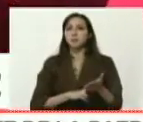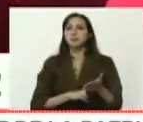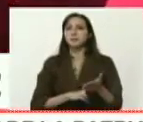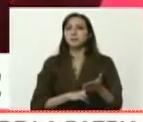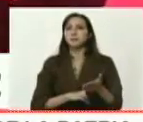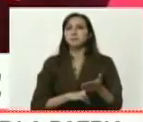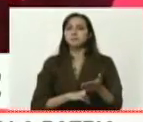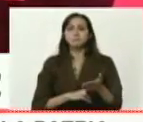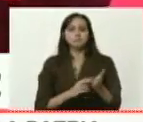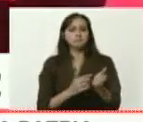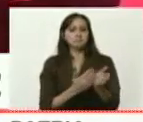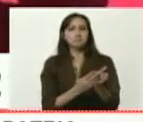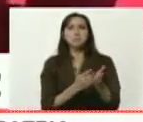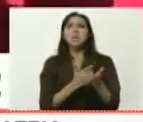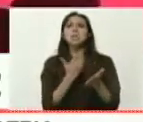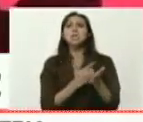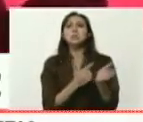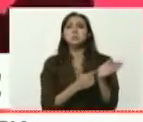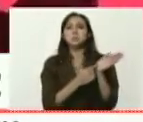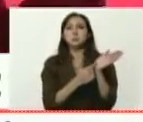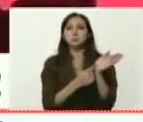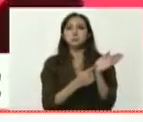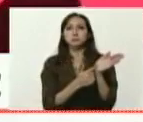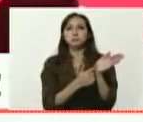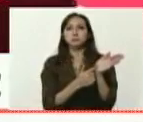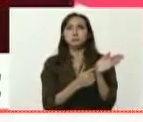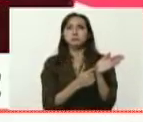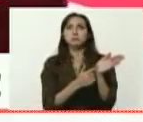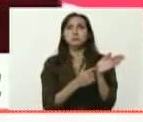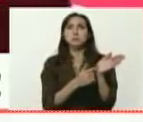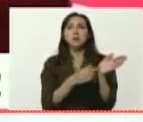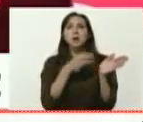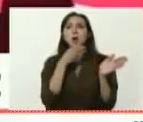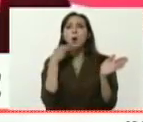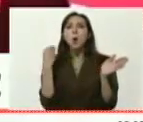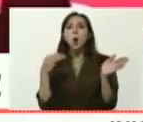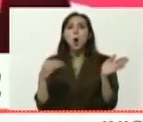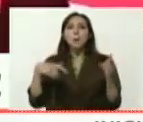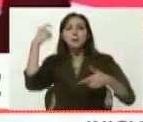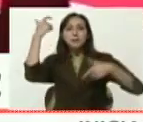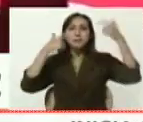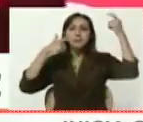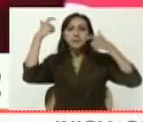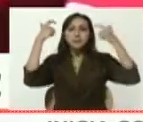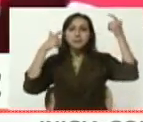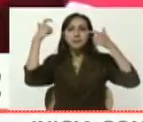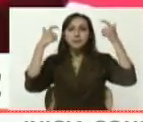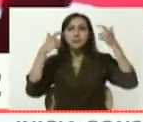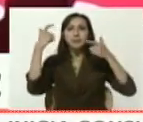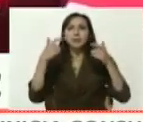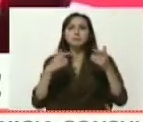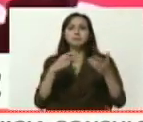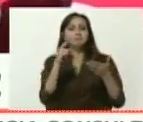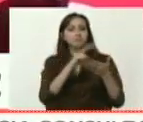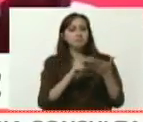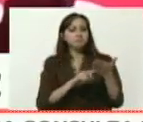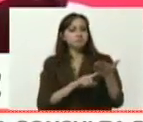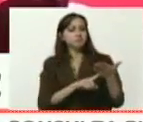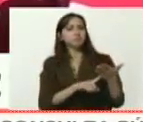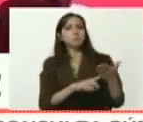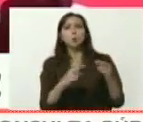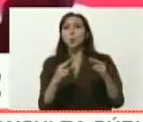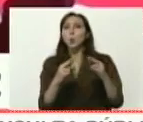este libro, la inmensa mayoría de estos jóvenes chavistas no han leído ni conocen a Jorge